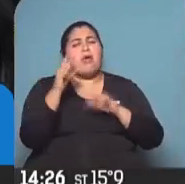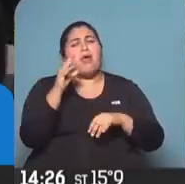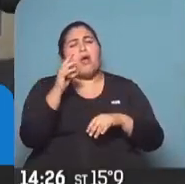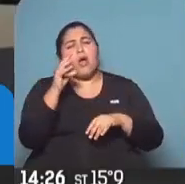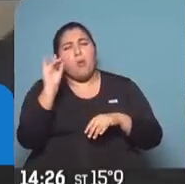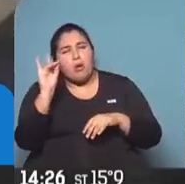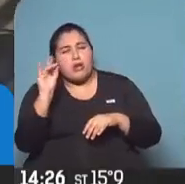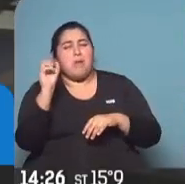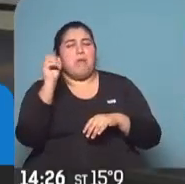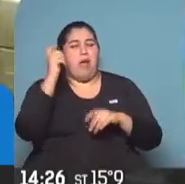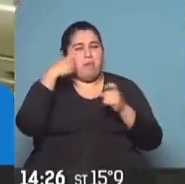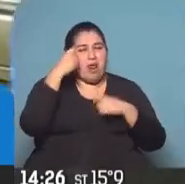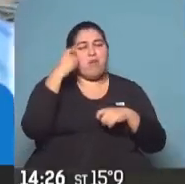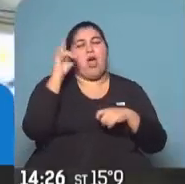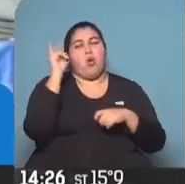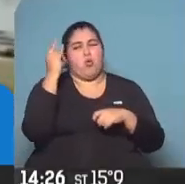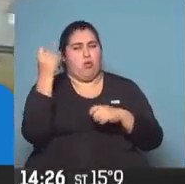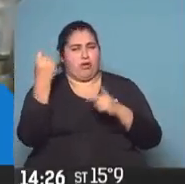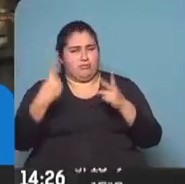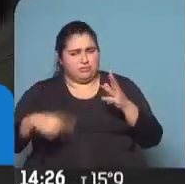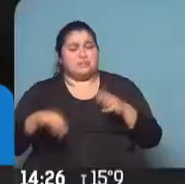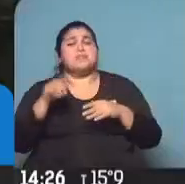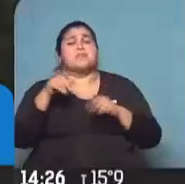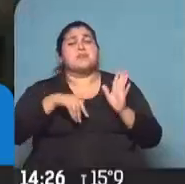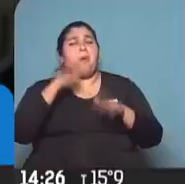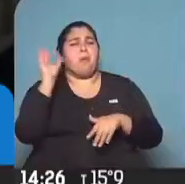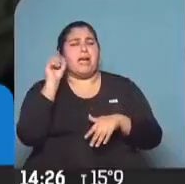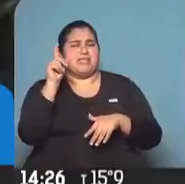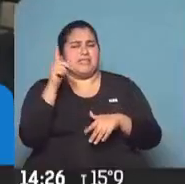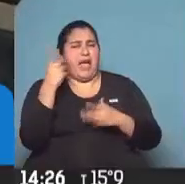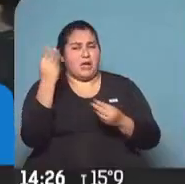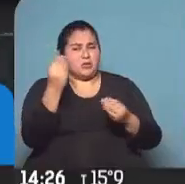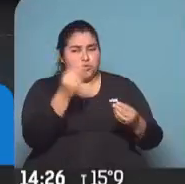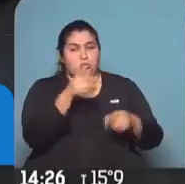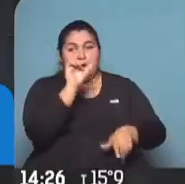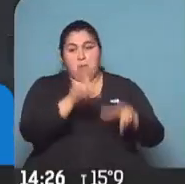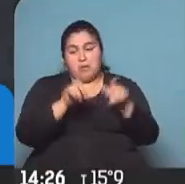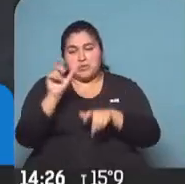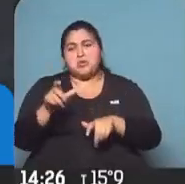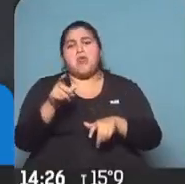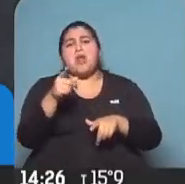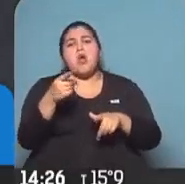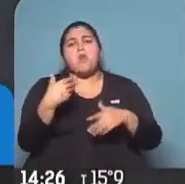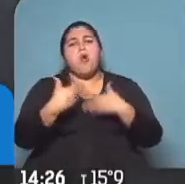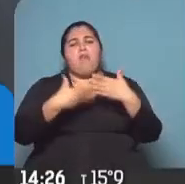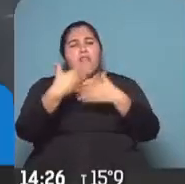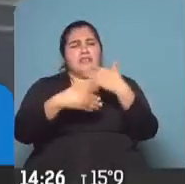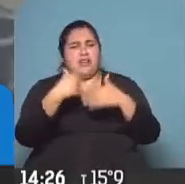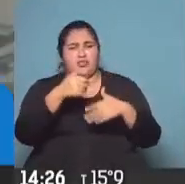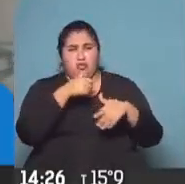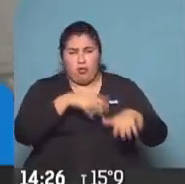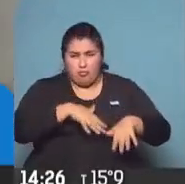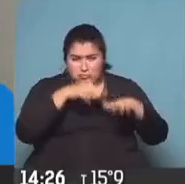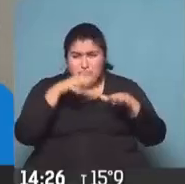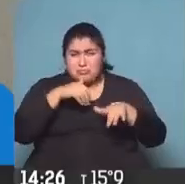unidos paraguay y uruguay además fueron clavero pero acciones de ayuda humanitaria como las desarrolladas durante las inundaciones sufridas